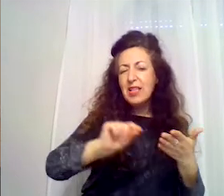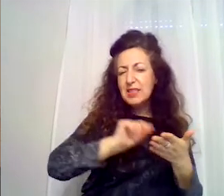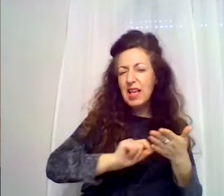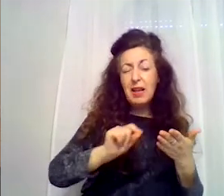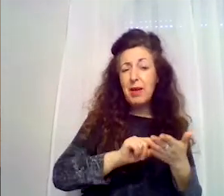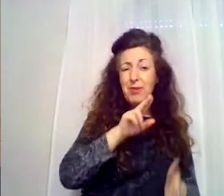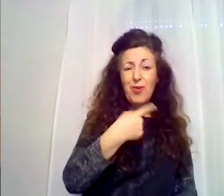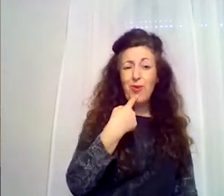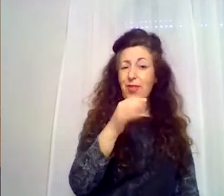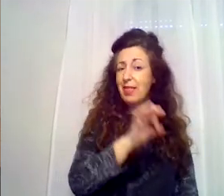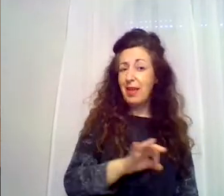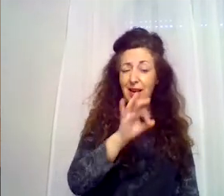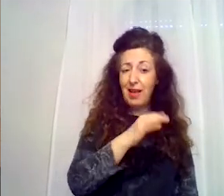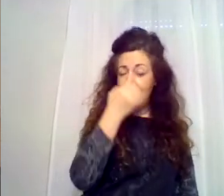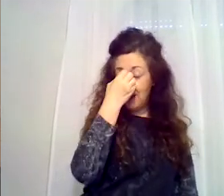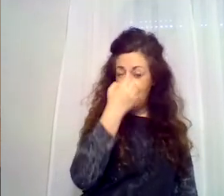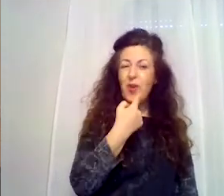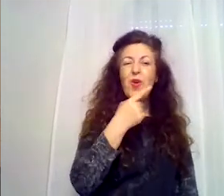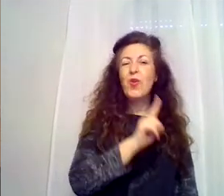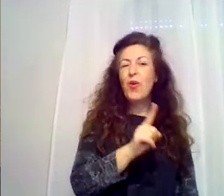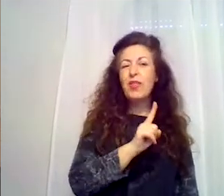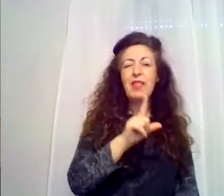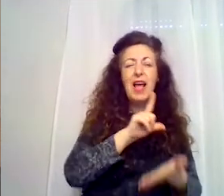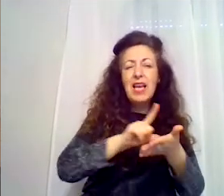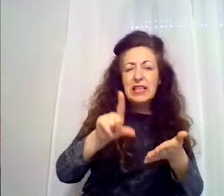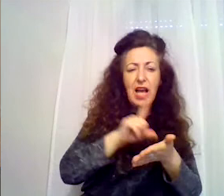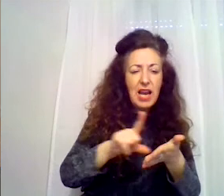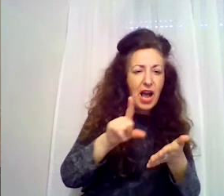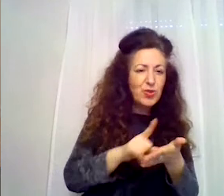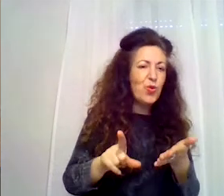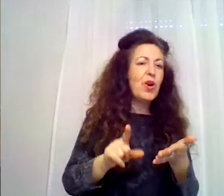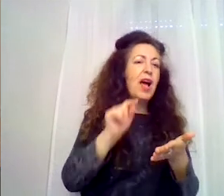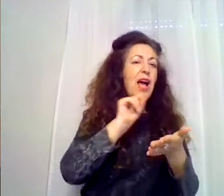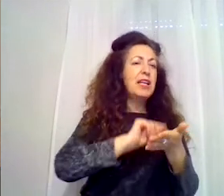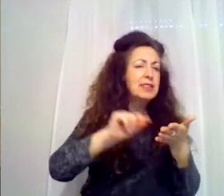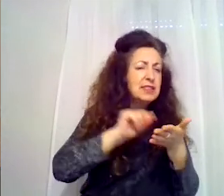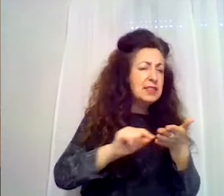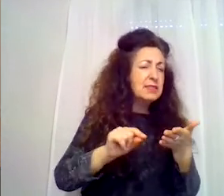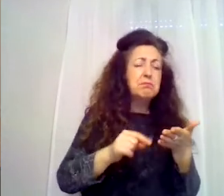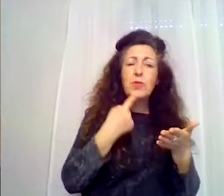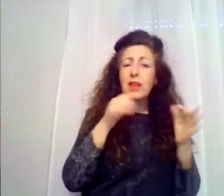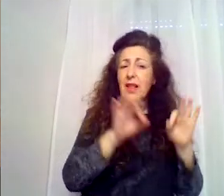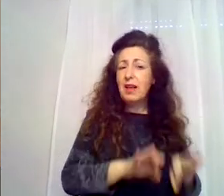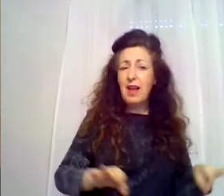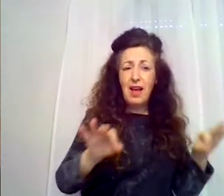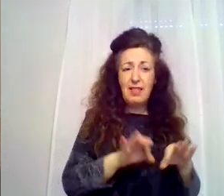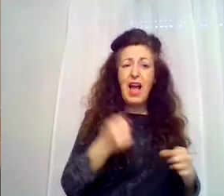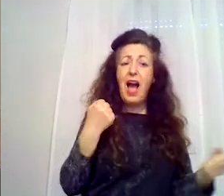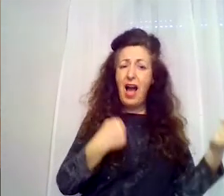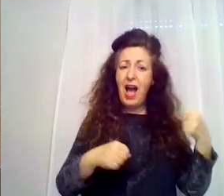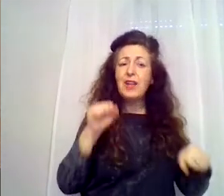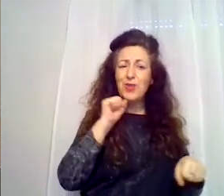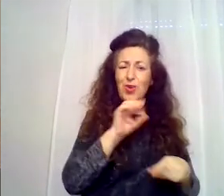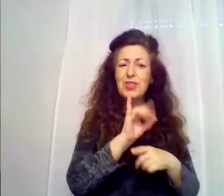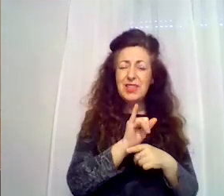preguntas, y espero pues que aquí se vayan desarrollando. Yo tengo que decir que le debo mucho a